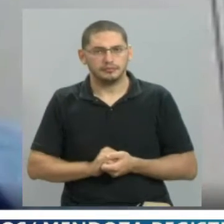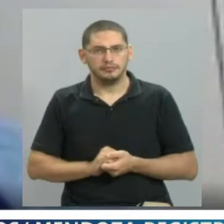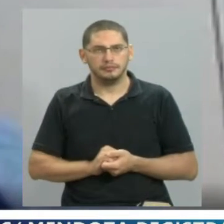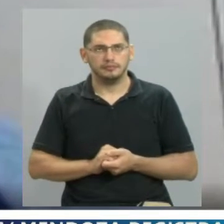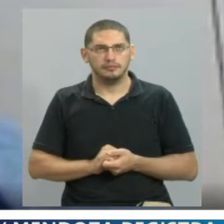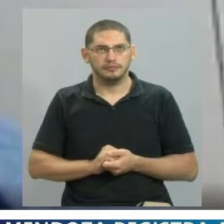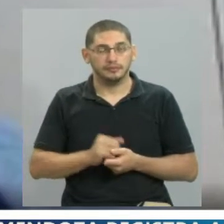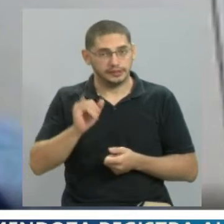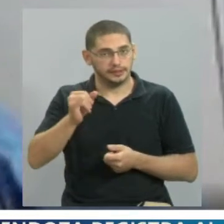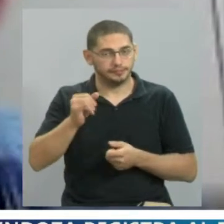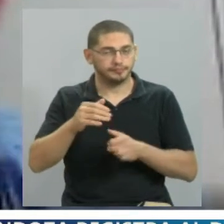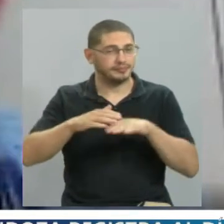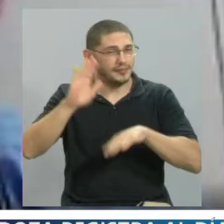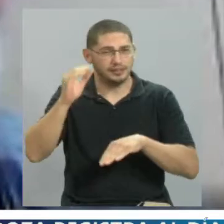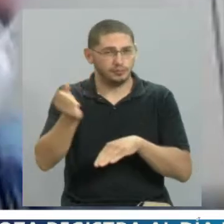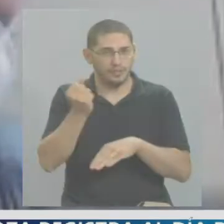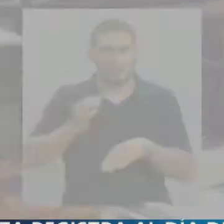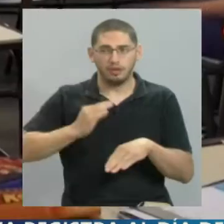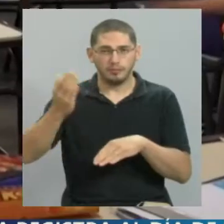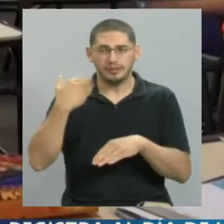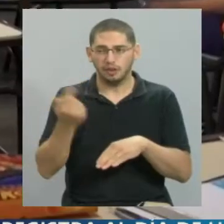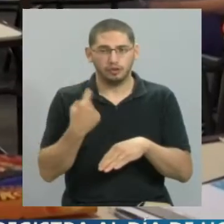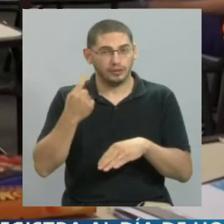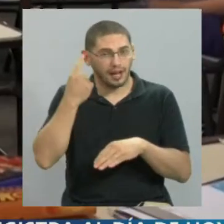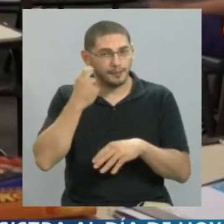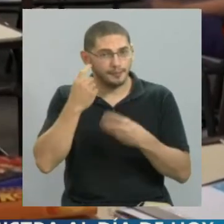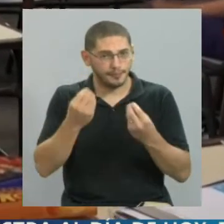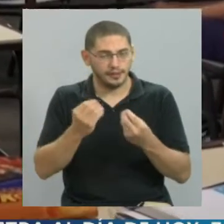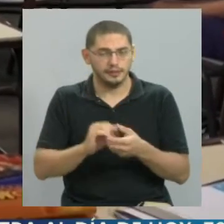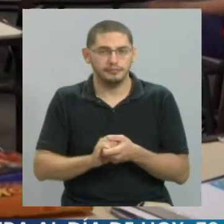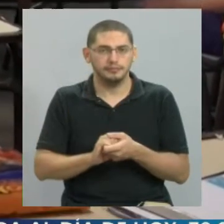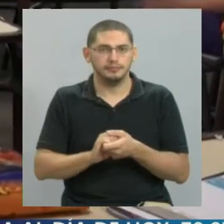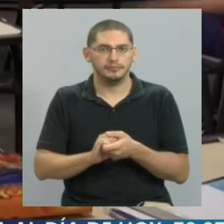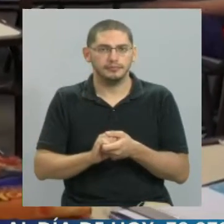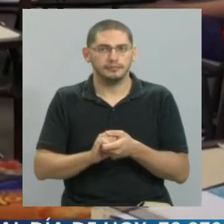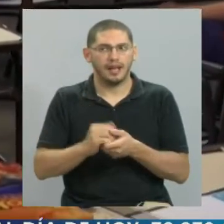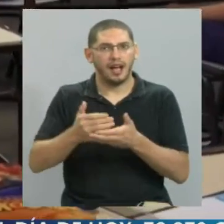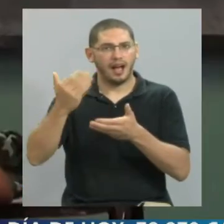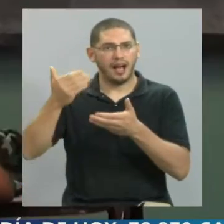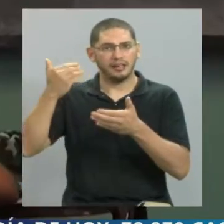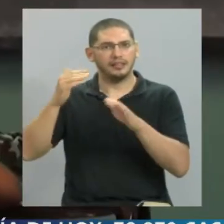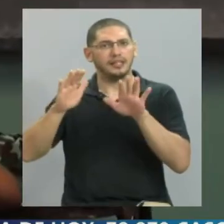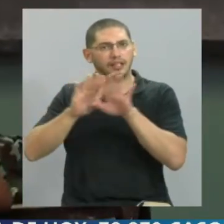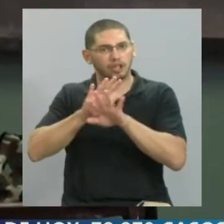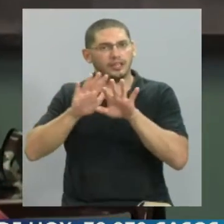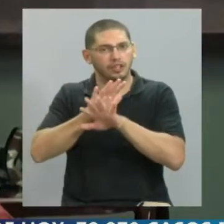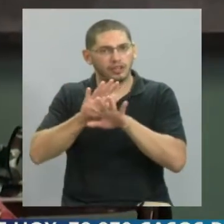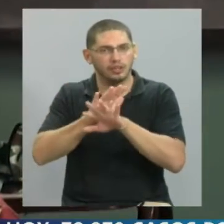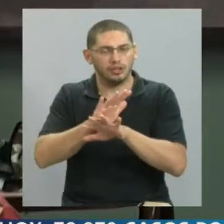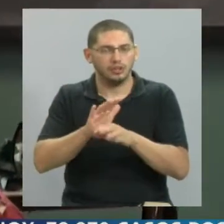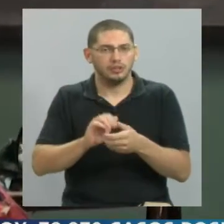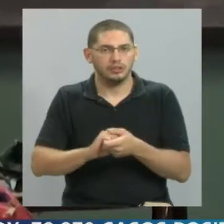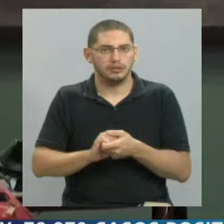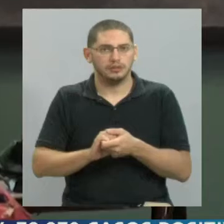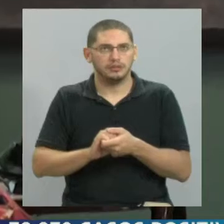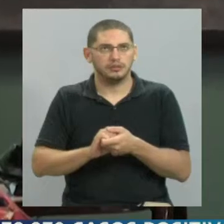yo creo que lo más importante que aprendimos el año pasado, que fue el origen de algunos errores que cometimos inicialmente, este virus